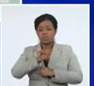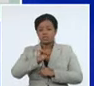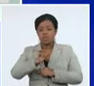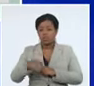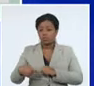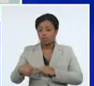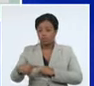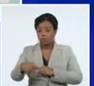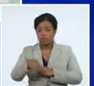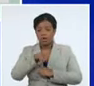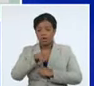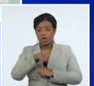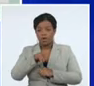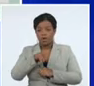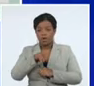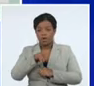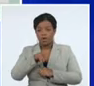diariamente, que es